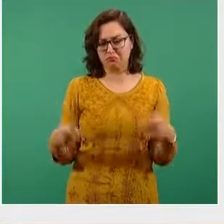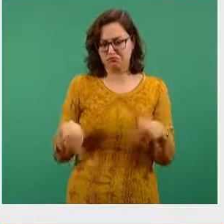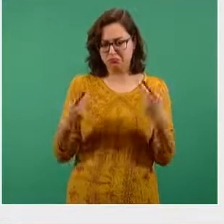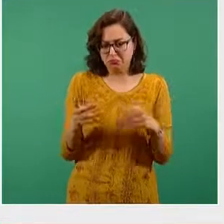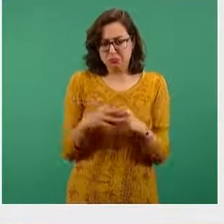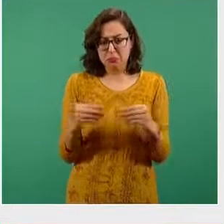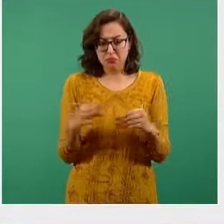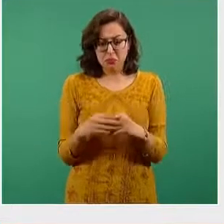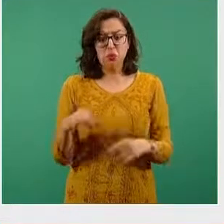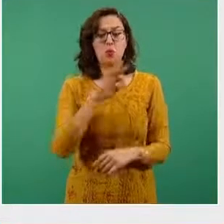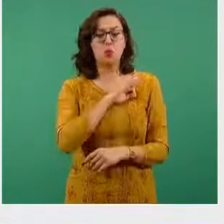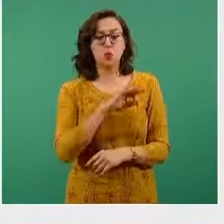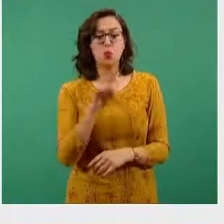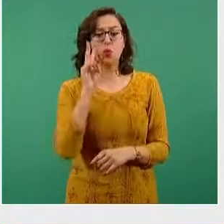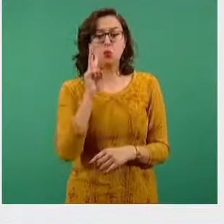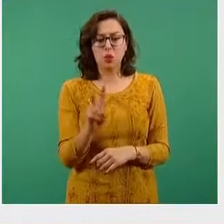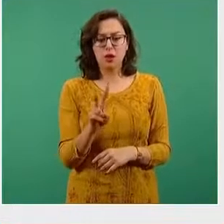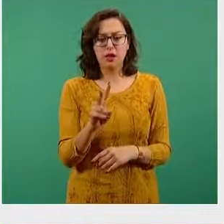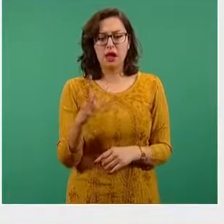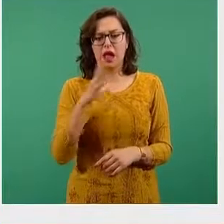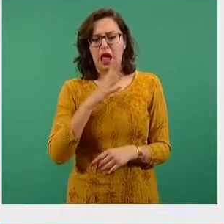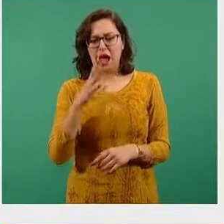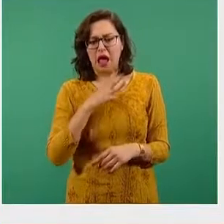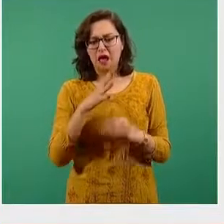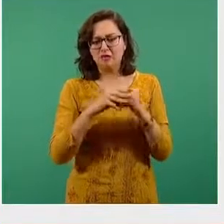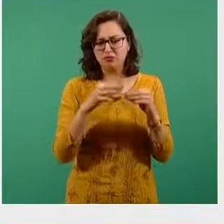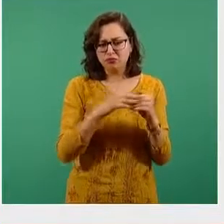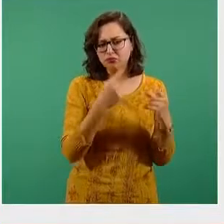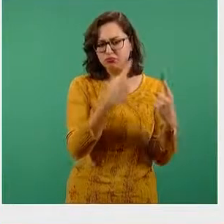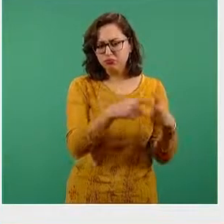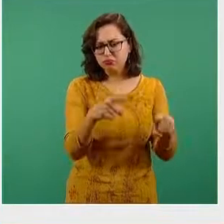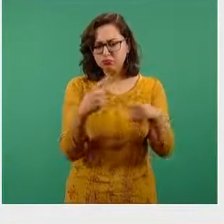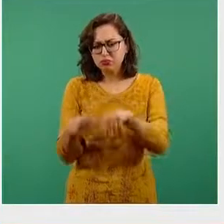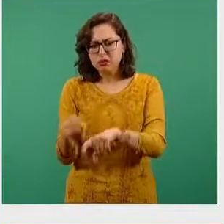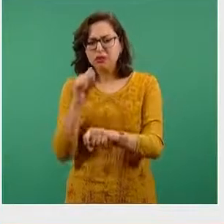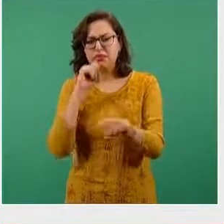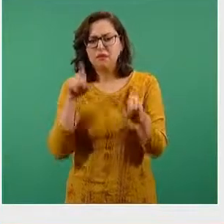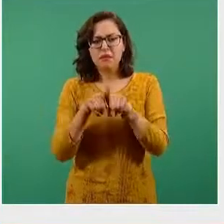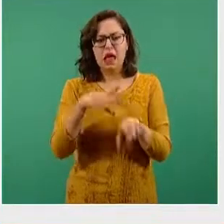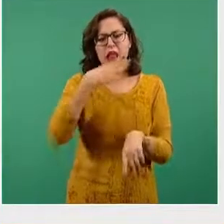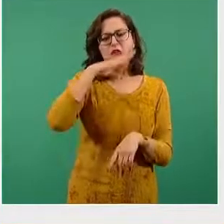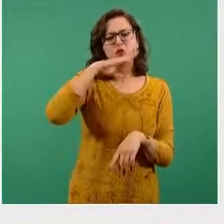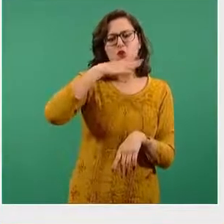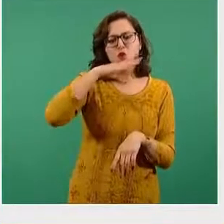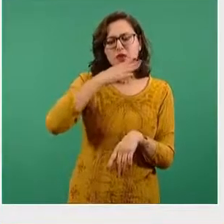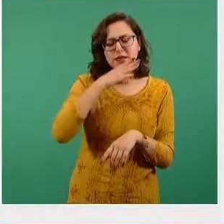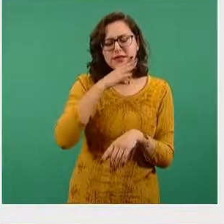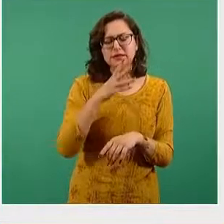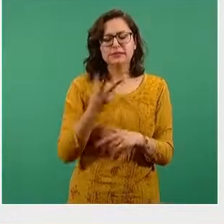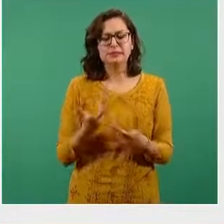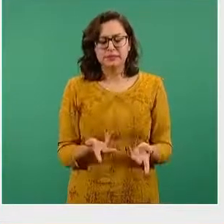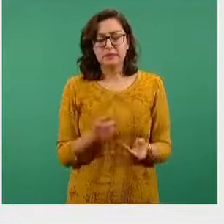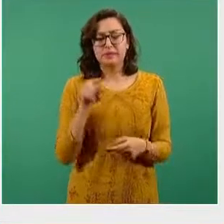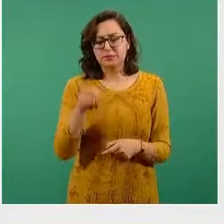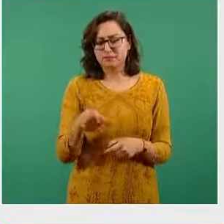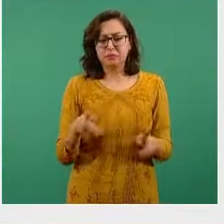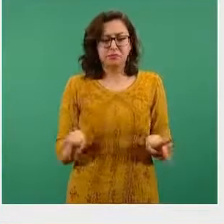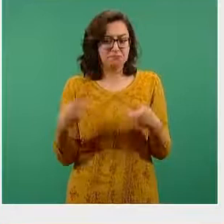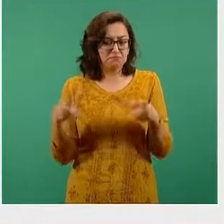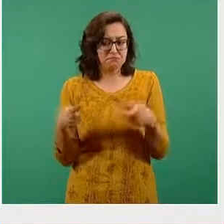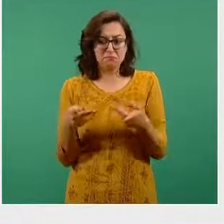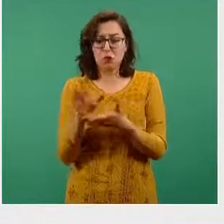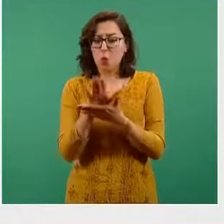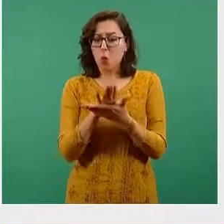puesto pitayas, elotes, mazorcas. Es una vendedora